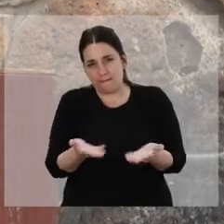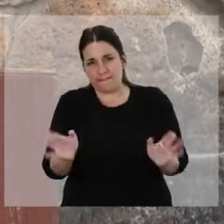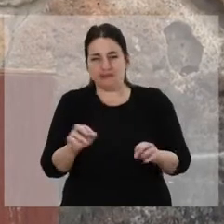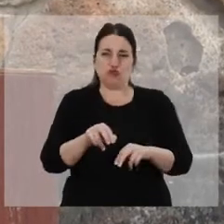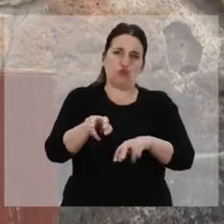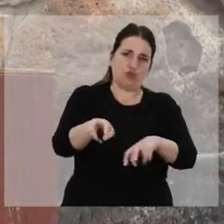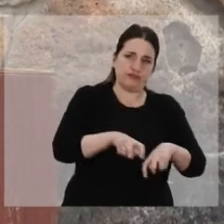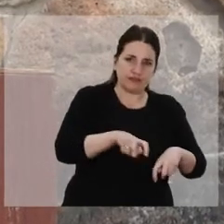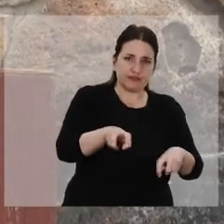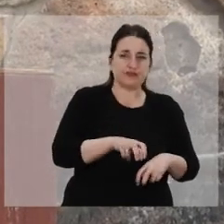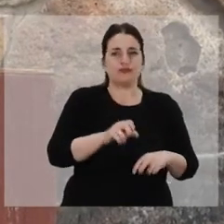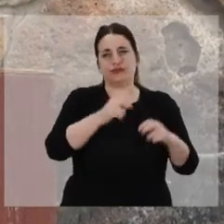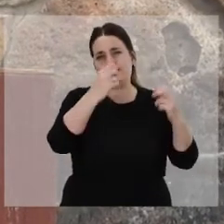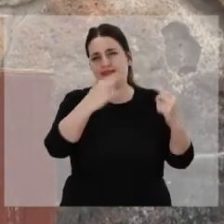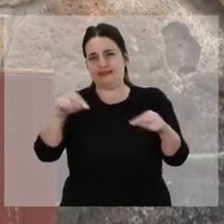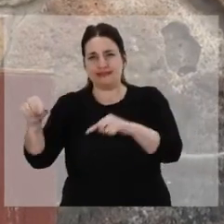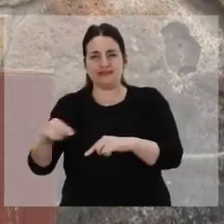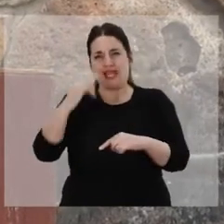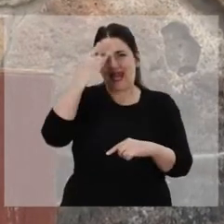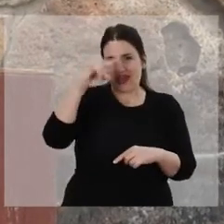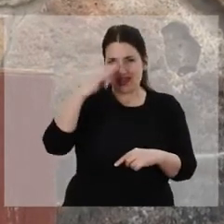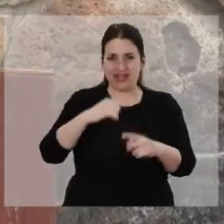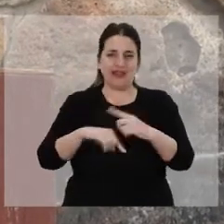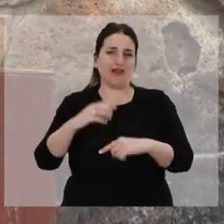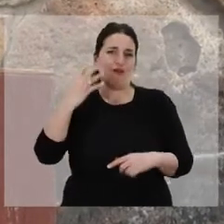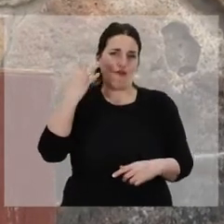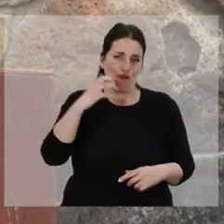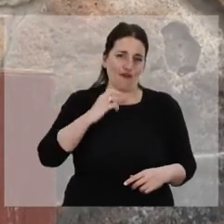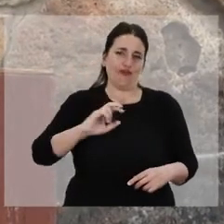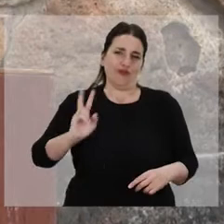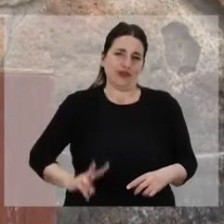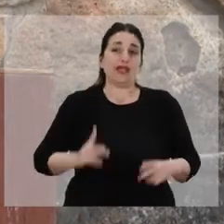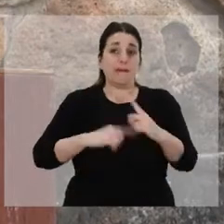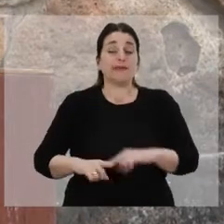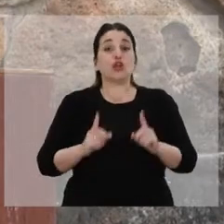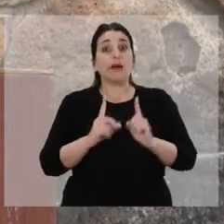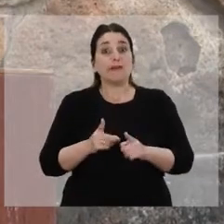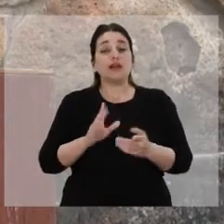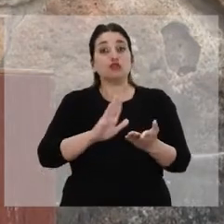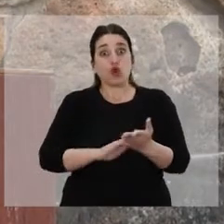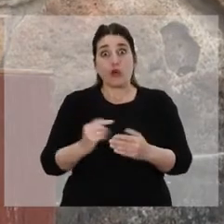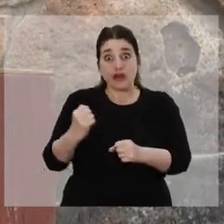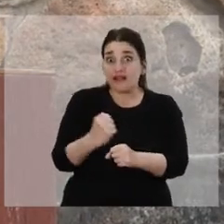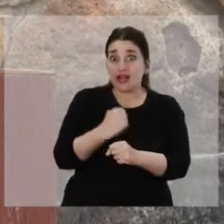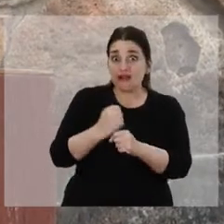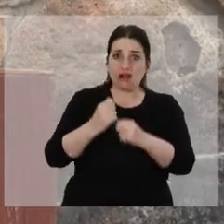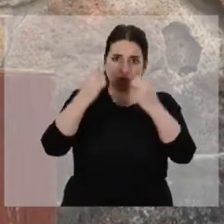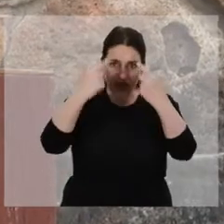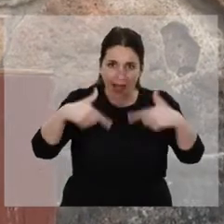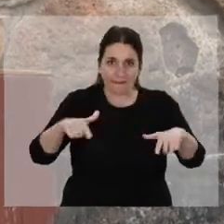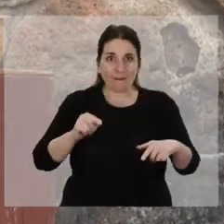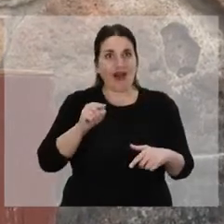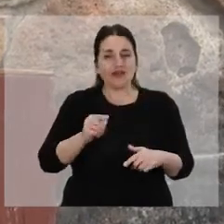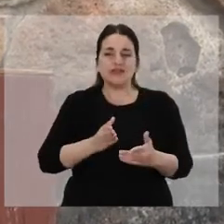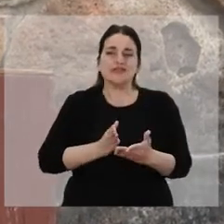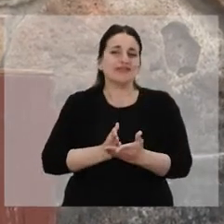desde la horticultura, la fruticultura, hasta la ganadería extensiva. Pero atrás de una producción agropecuaria